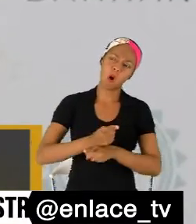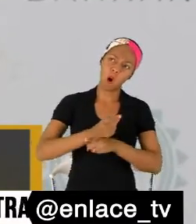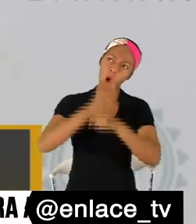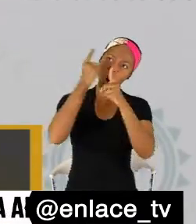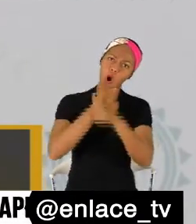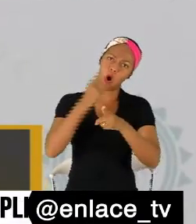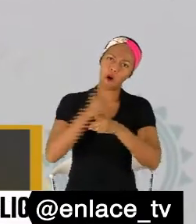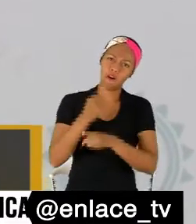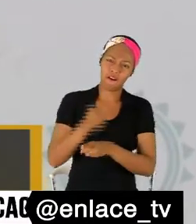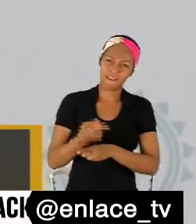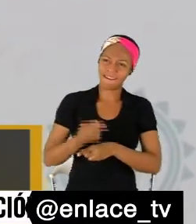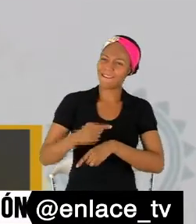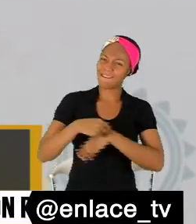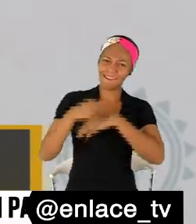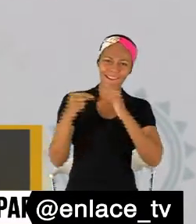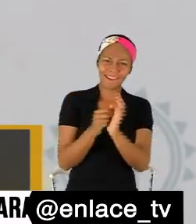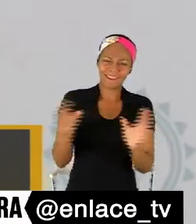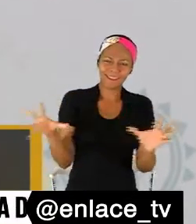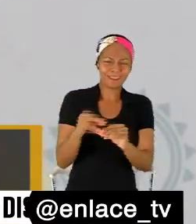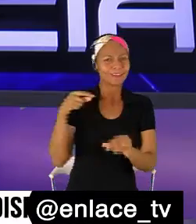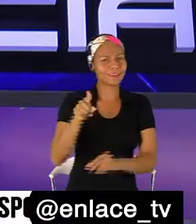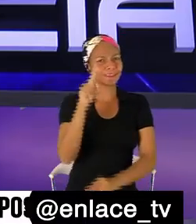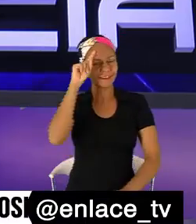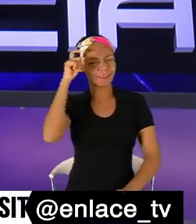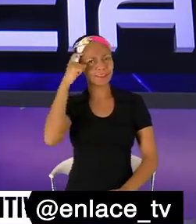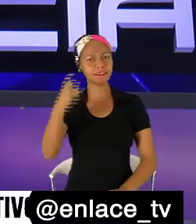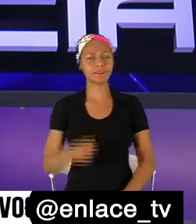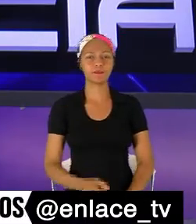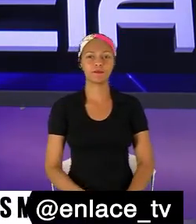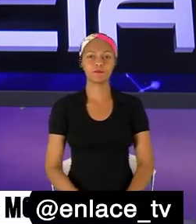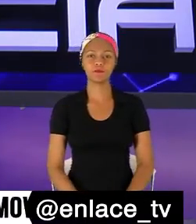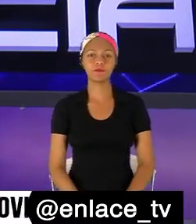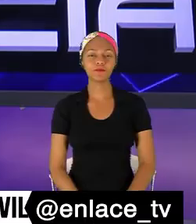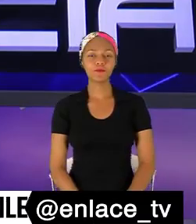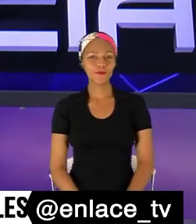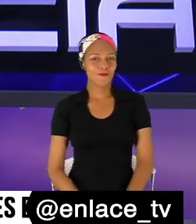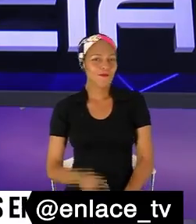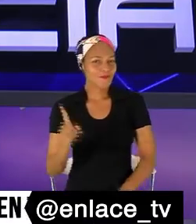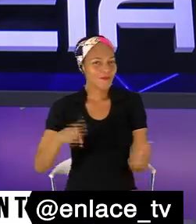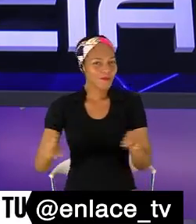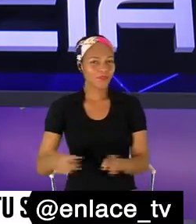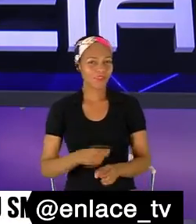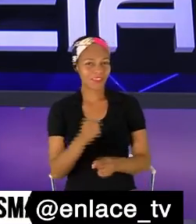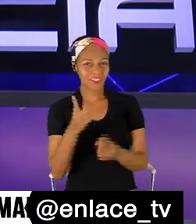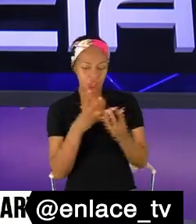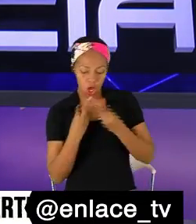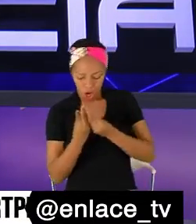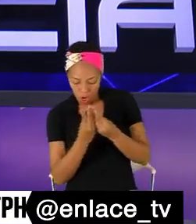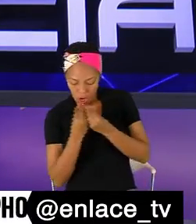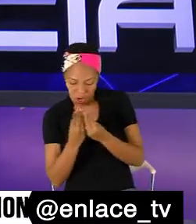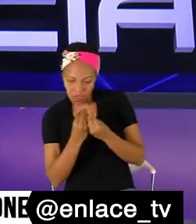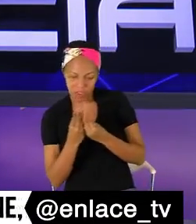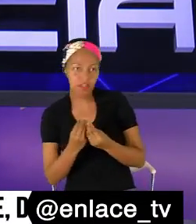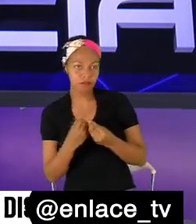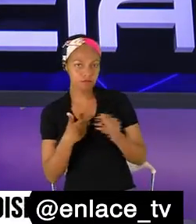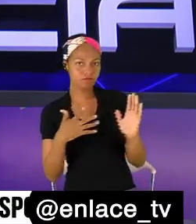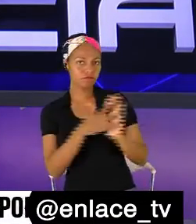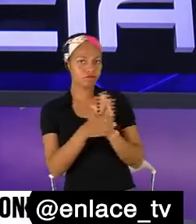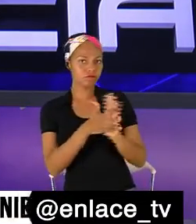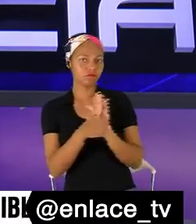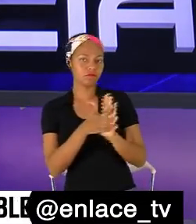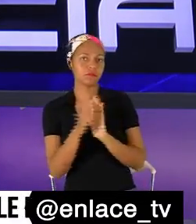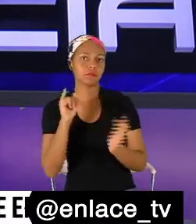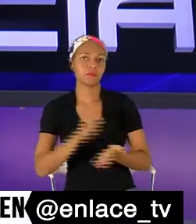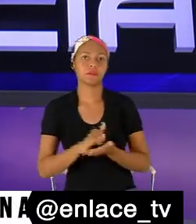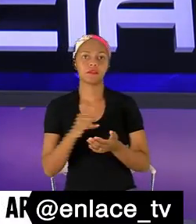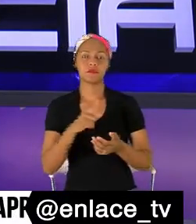de productos de este gobierno municipal. Es la opinión de algunos de los concejales que aprobaron este documento que